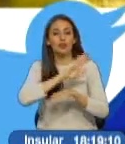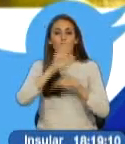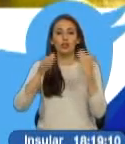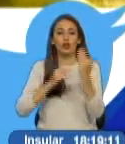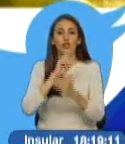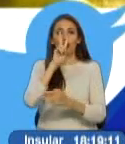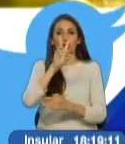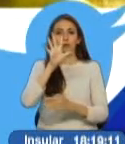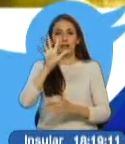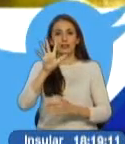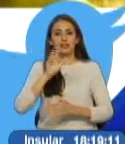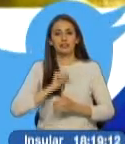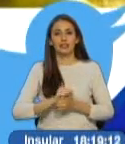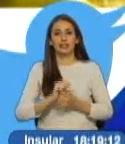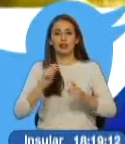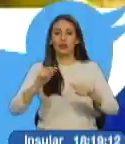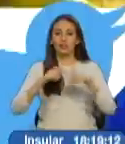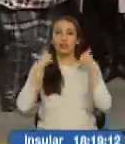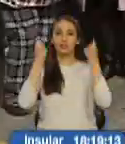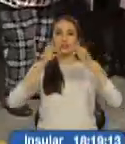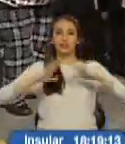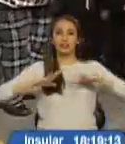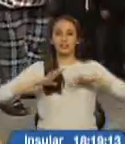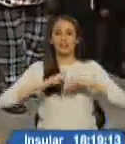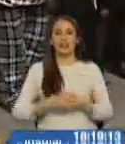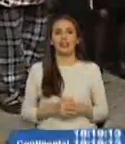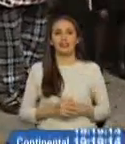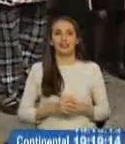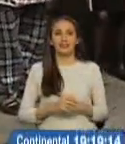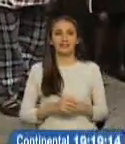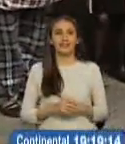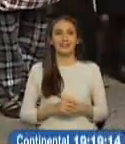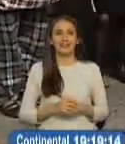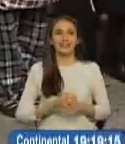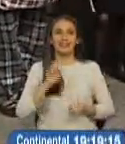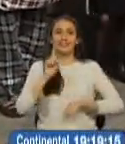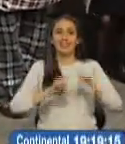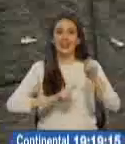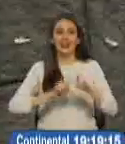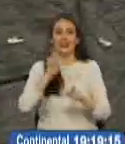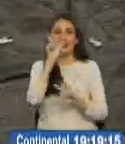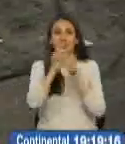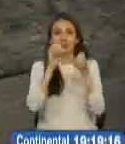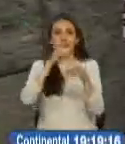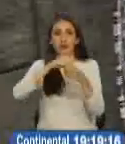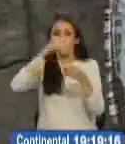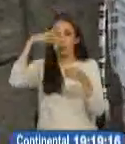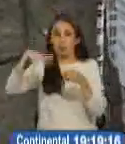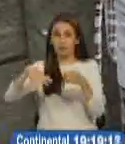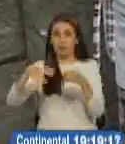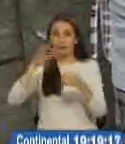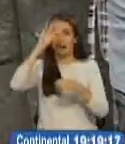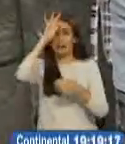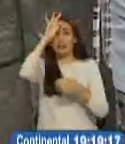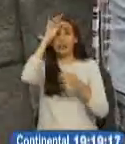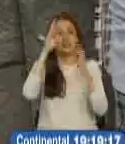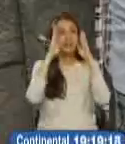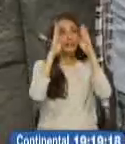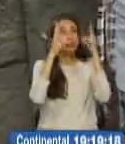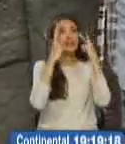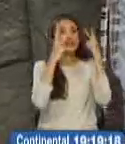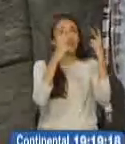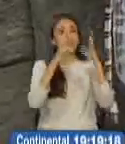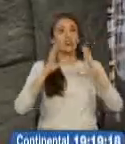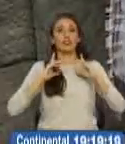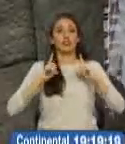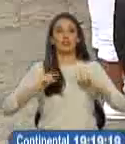el 25. Disfruten del feriado. Ciudadanos de distintas partes del Ecuador han permanecido en los exteriores del hospital atentos a lo que ocurre con la